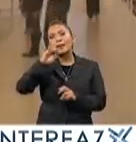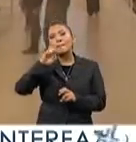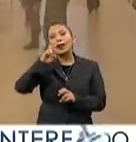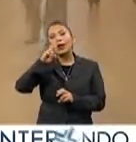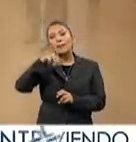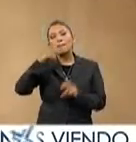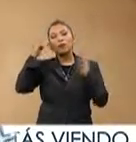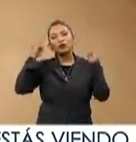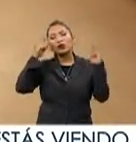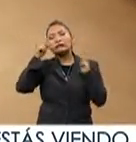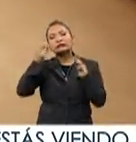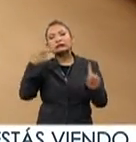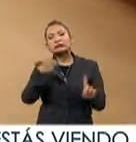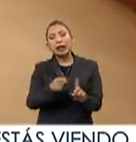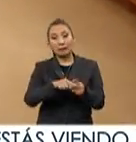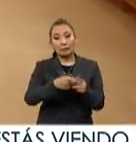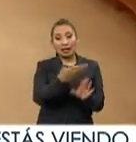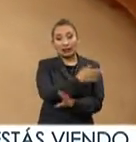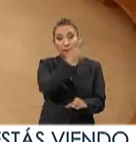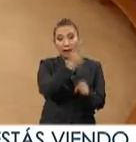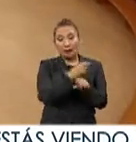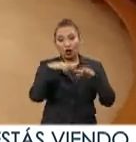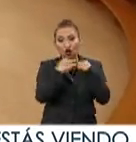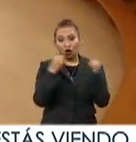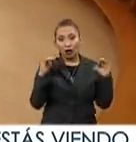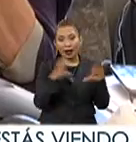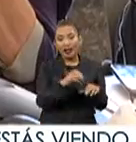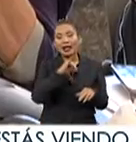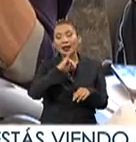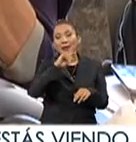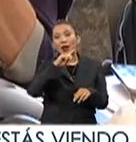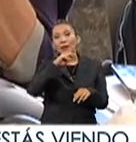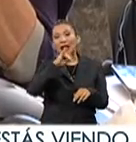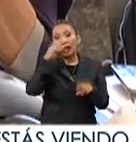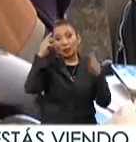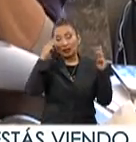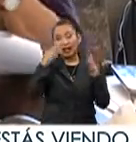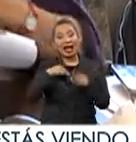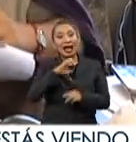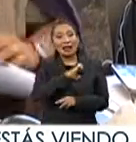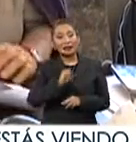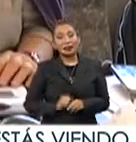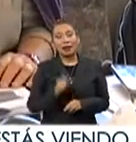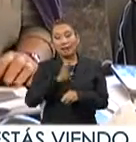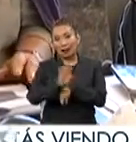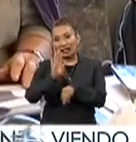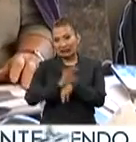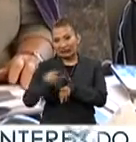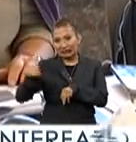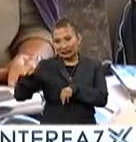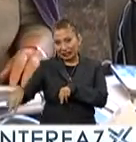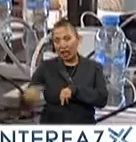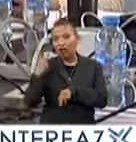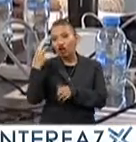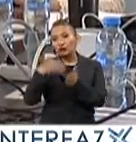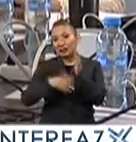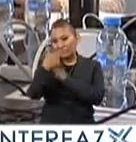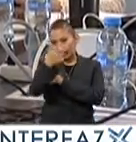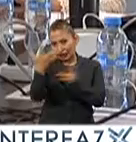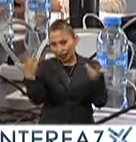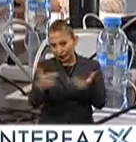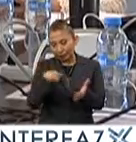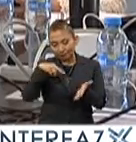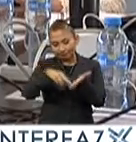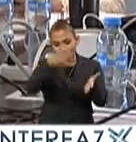Ibermuseos. La iniciativa tiene su origen en el primer encuentro iberoamericano de museos en Salvador de Bahía, Brasil, celebrado en 2007.